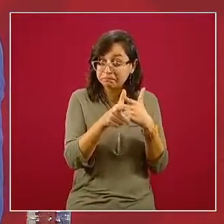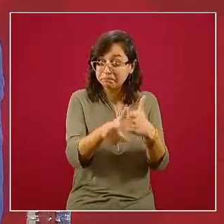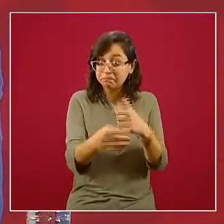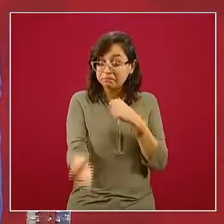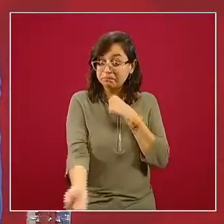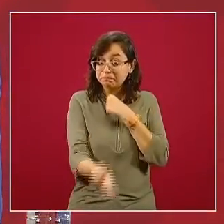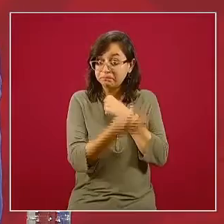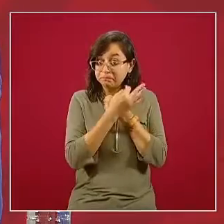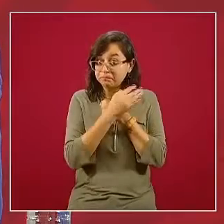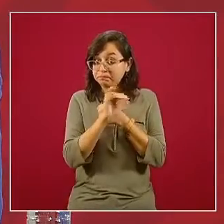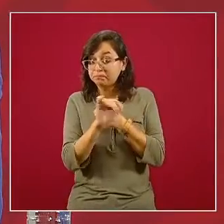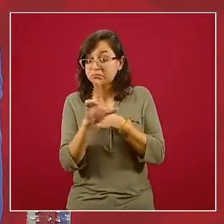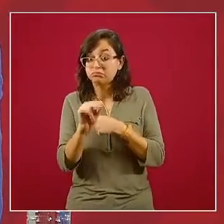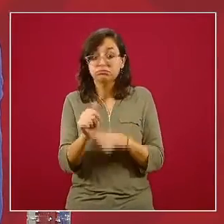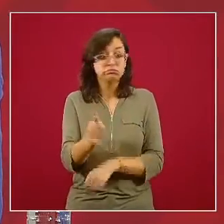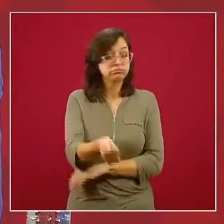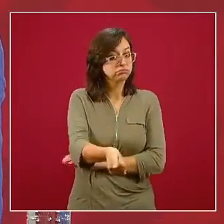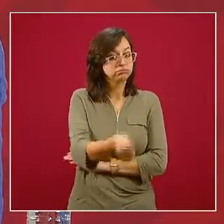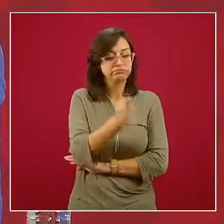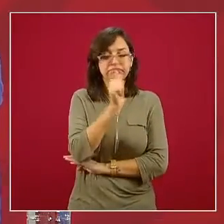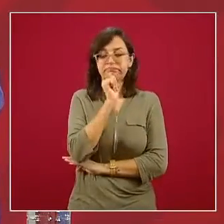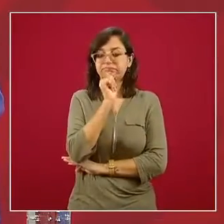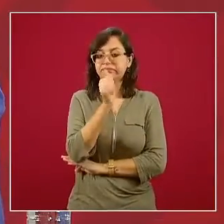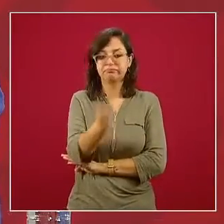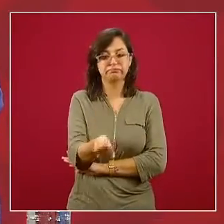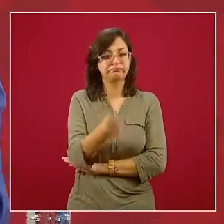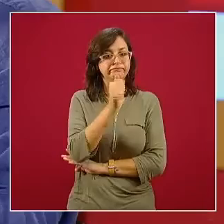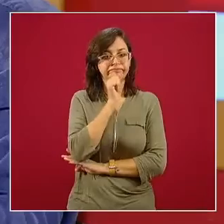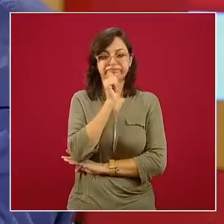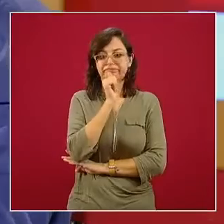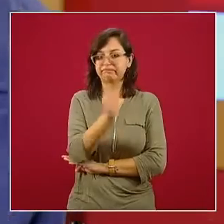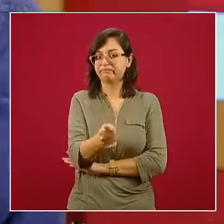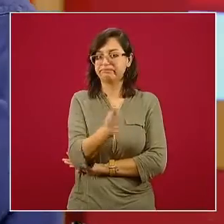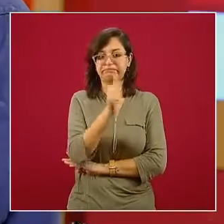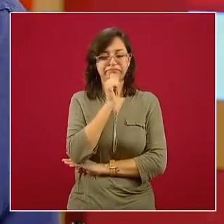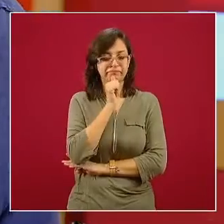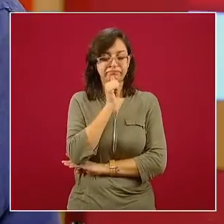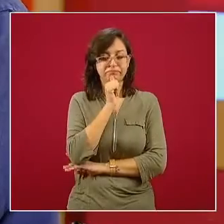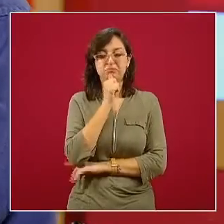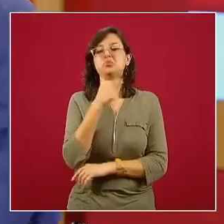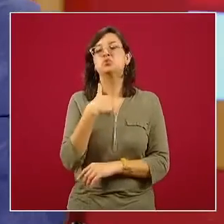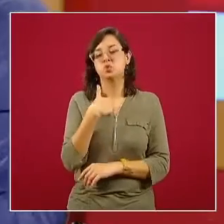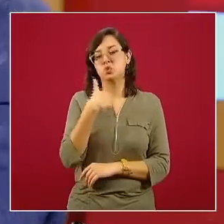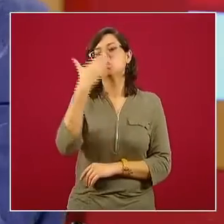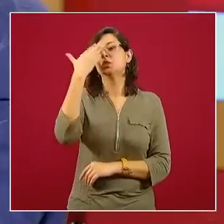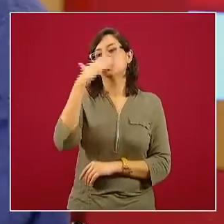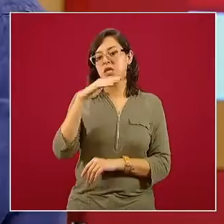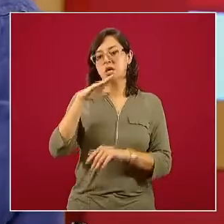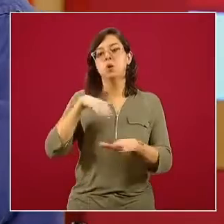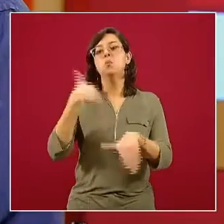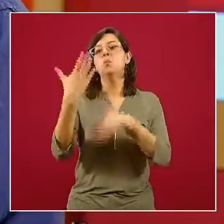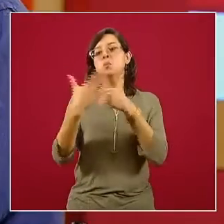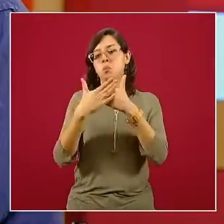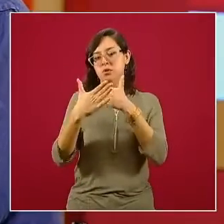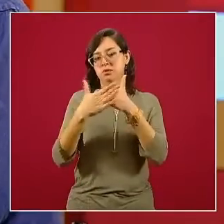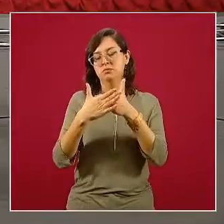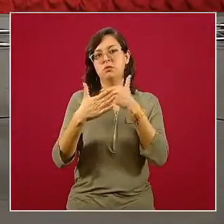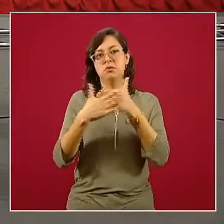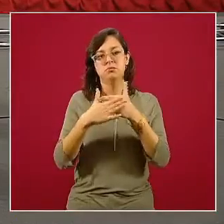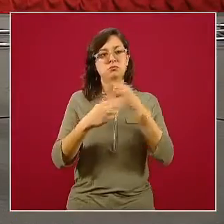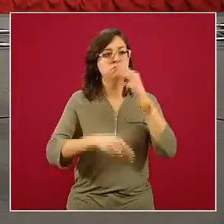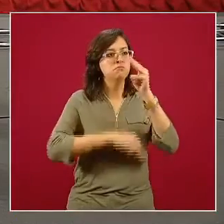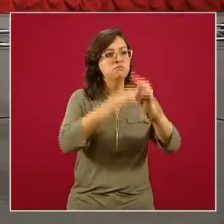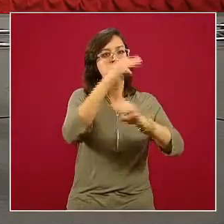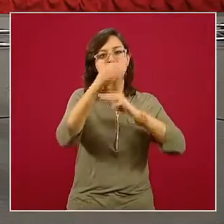protección biológica. En algún momento estoy seguro que esta información encontrará consenso y